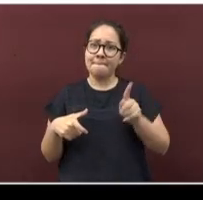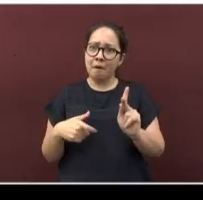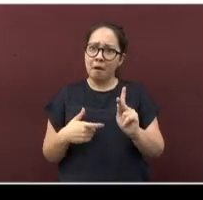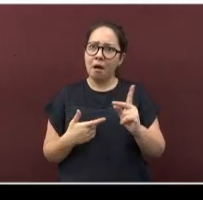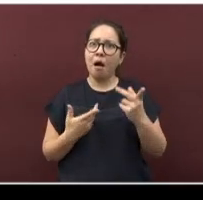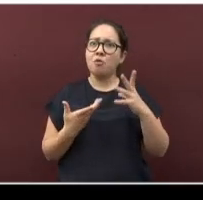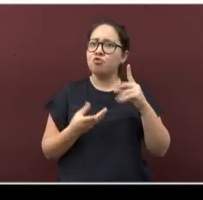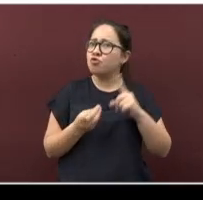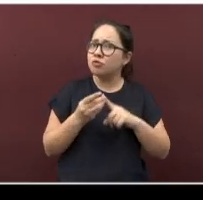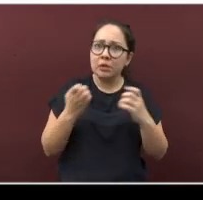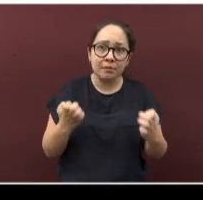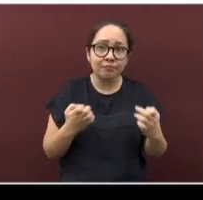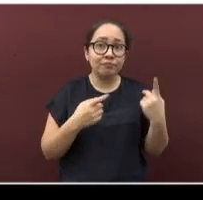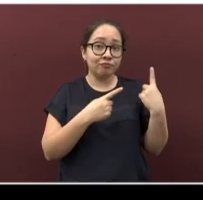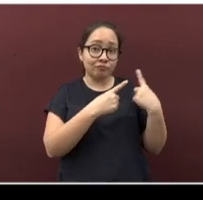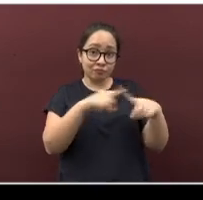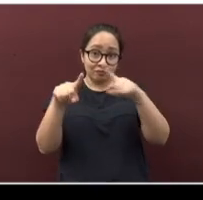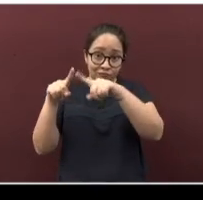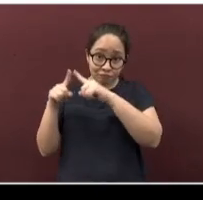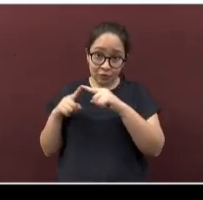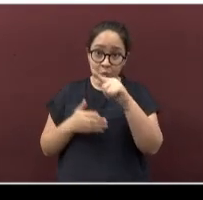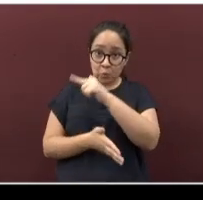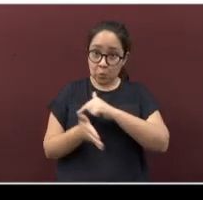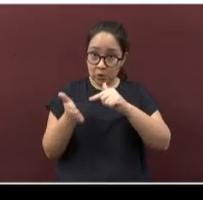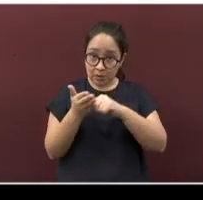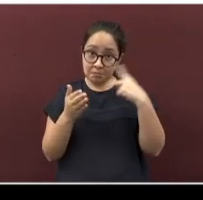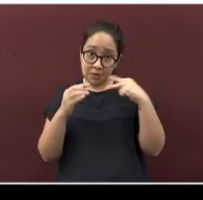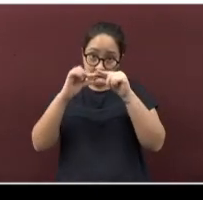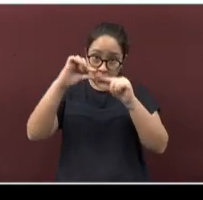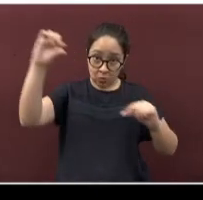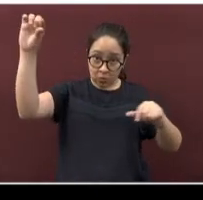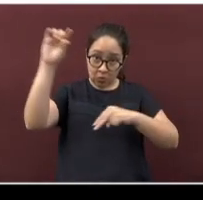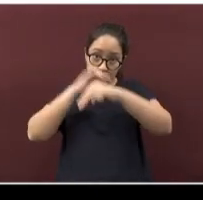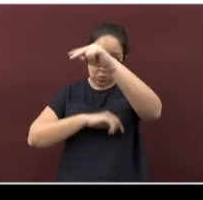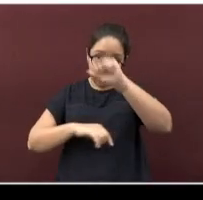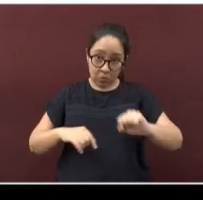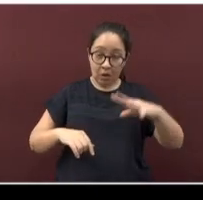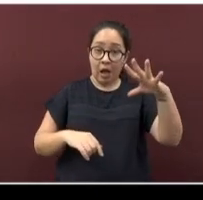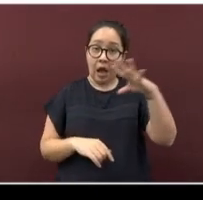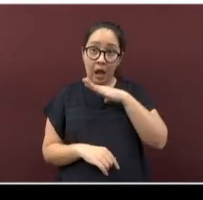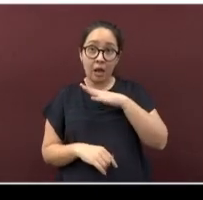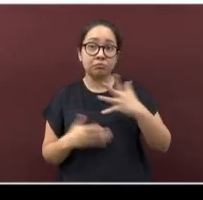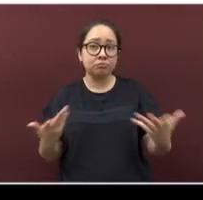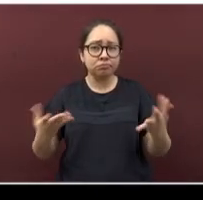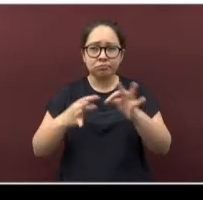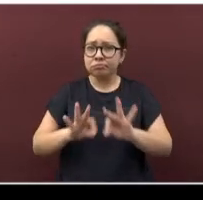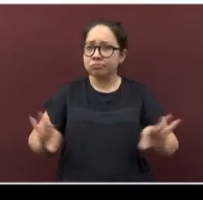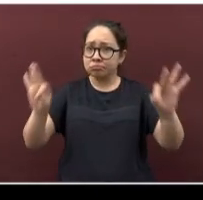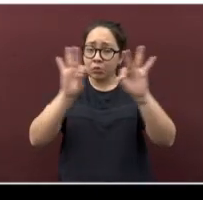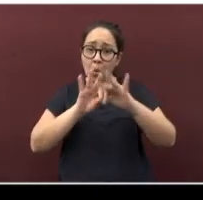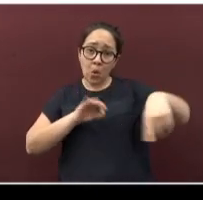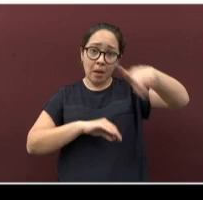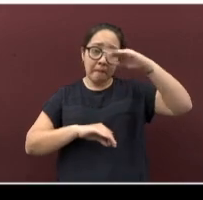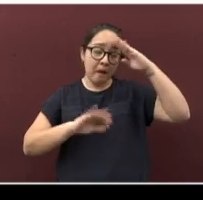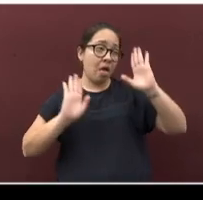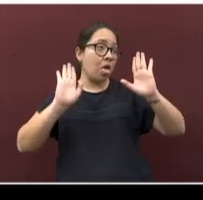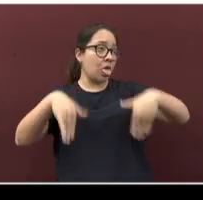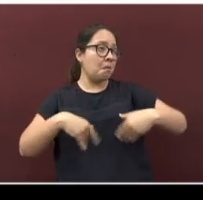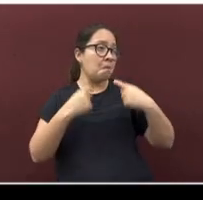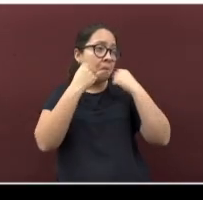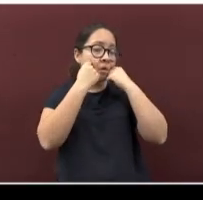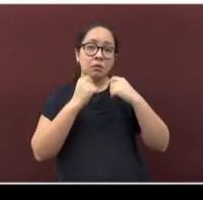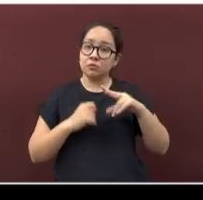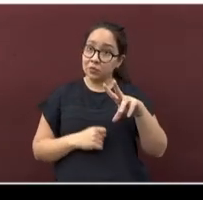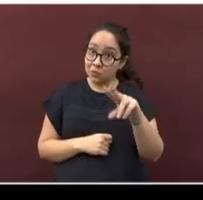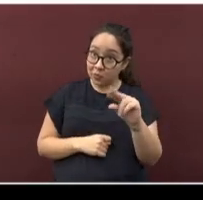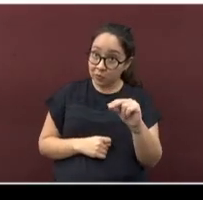en diferentes municipios de norte a sur del estado es importante que no se confíen y que no se